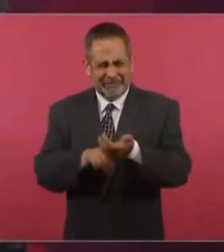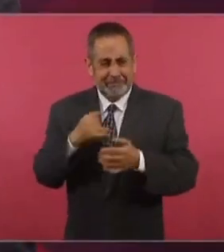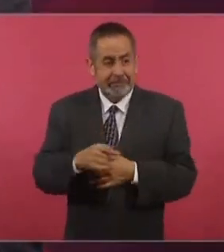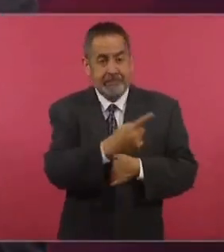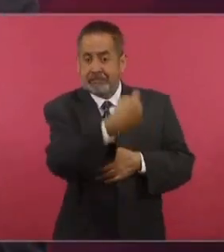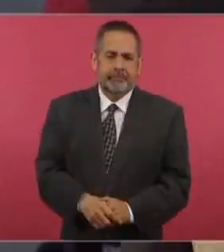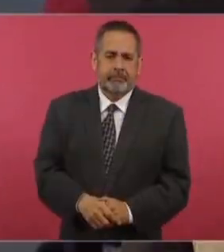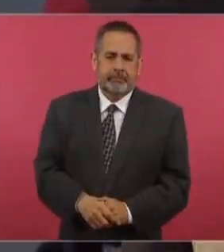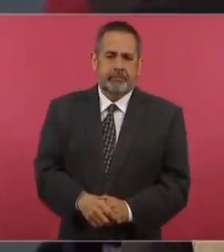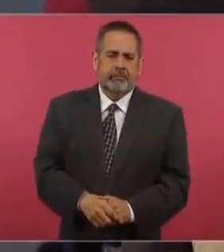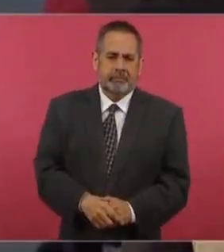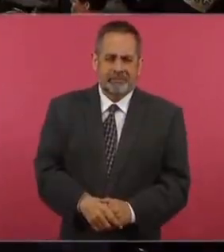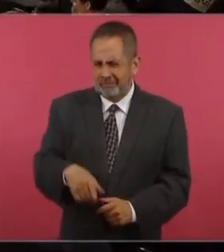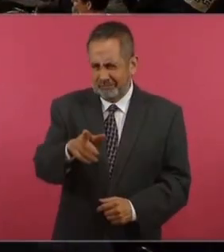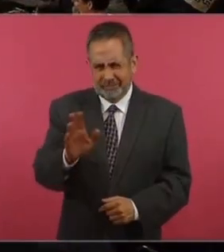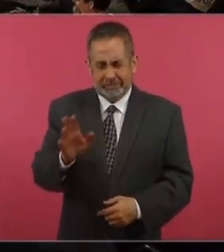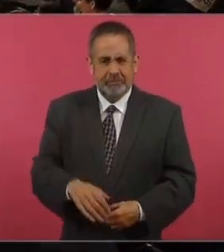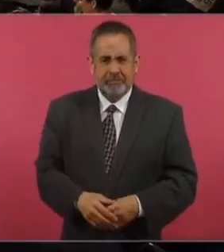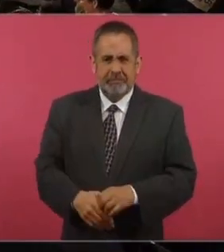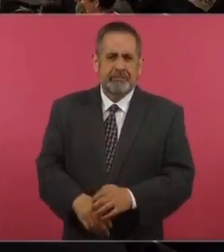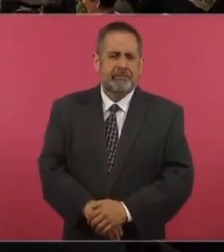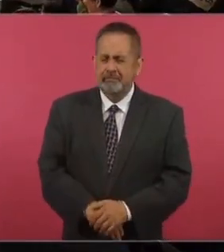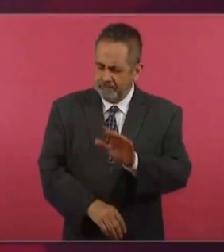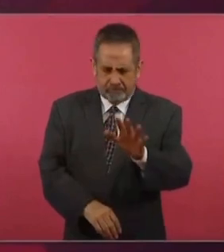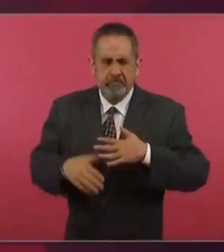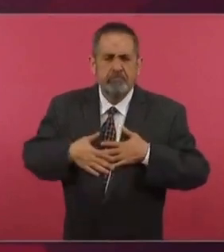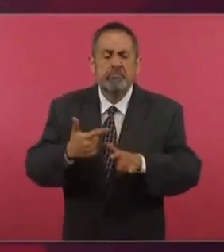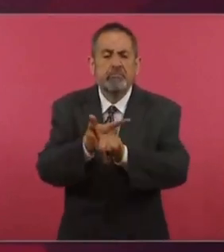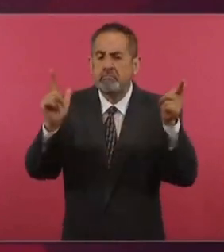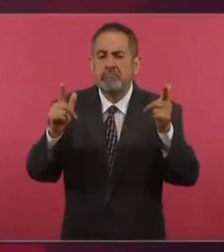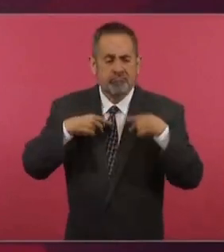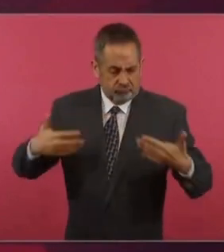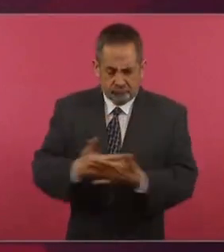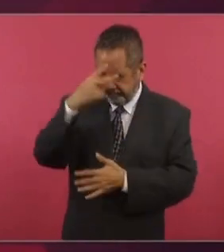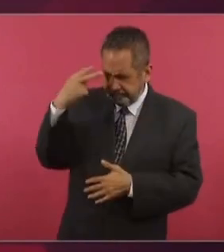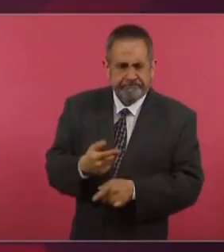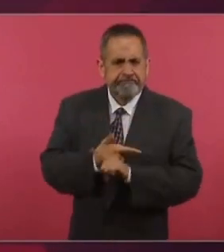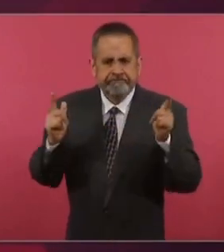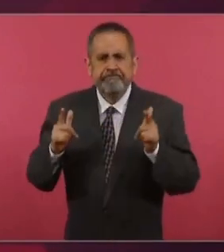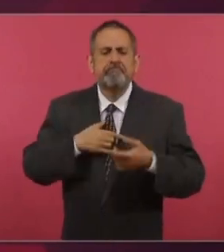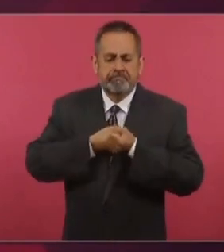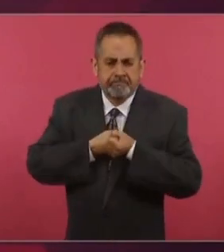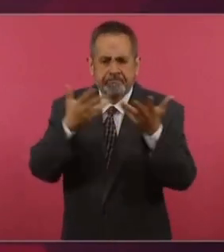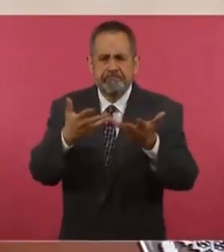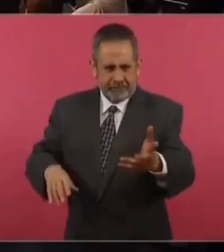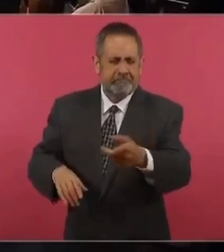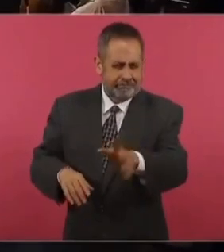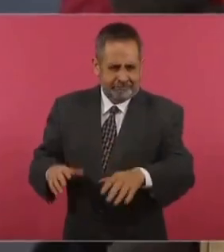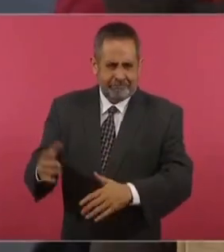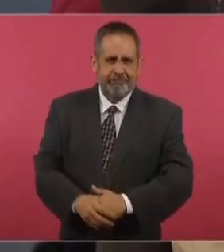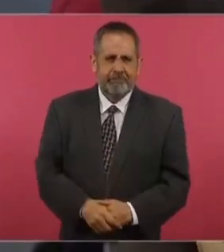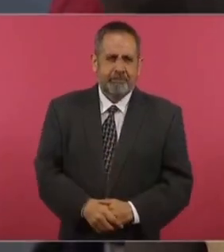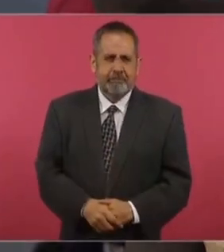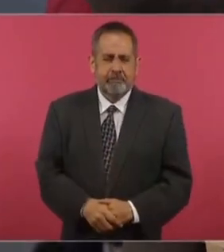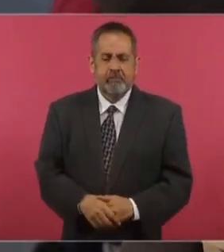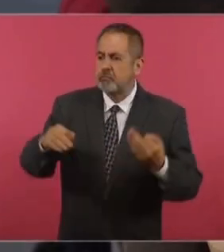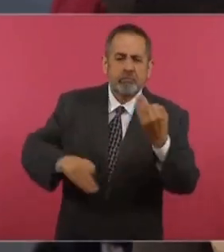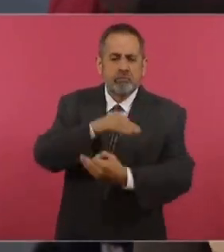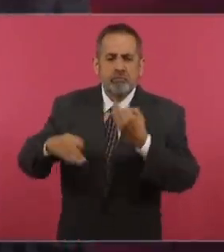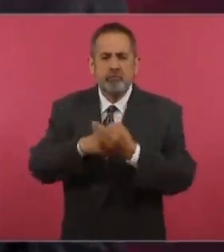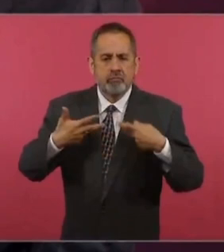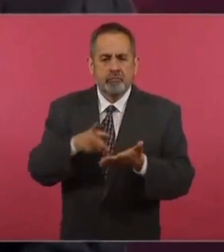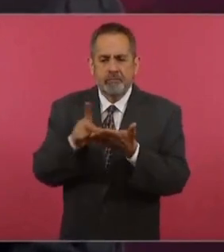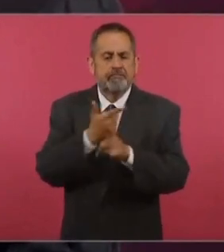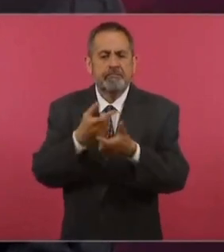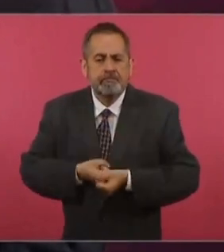de que me quieren censurar. No, no, tengo la oportunidad, como cualquier ciudadano, de manifestarme libremente. Todos los ciudadanos tenemos